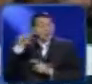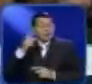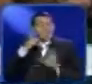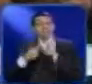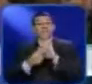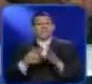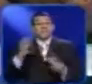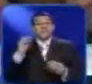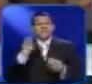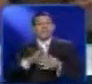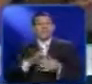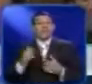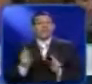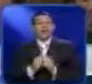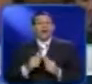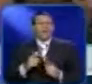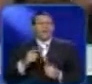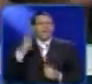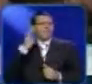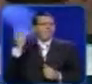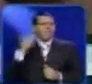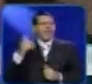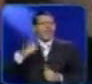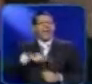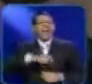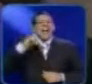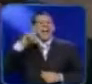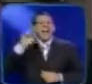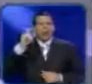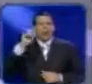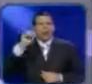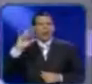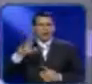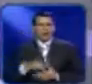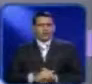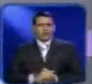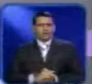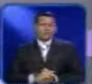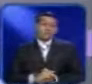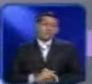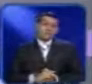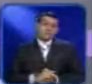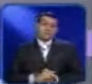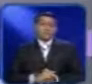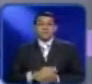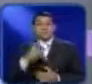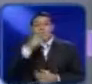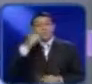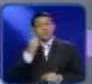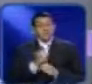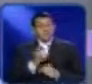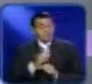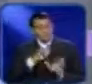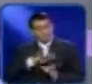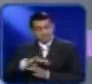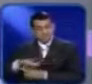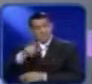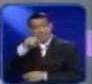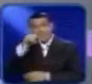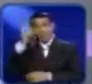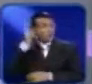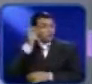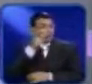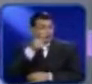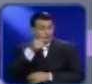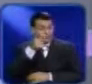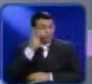ladrón se le ha contagiado al intérprete de Gladiador. ¡Qué linda labor! Y ahora escuchen esto, porque como saben,